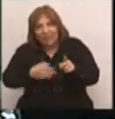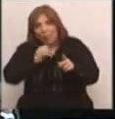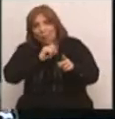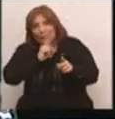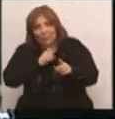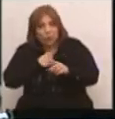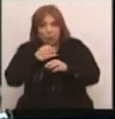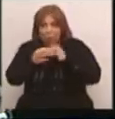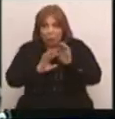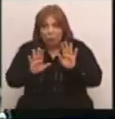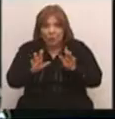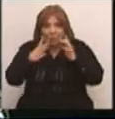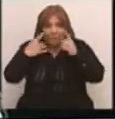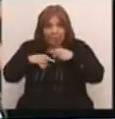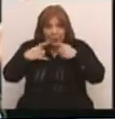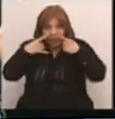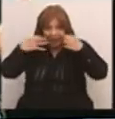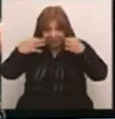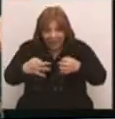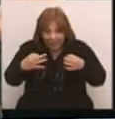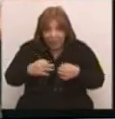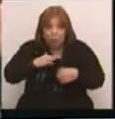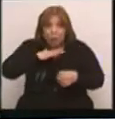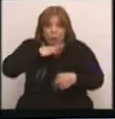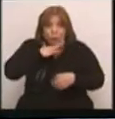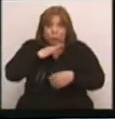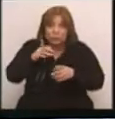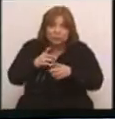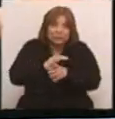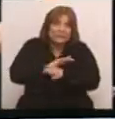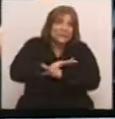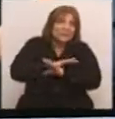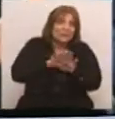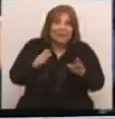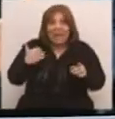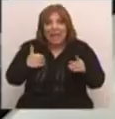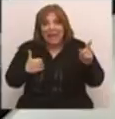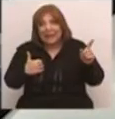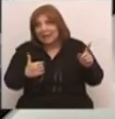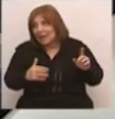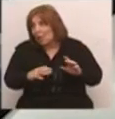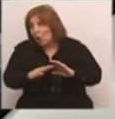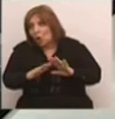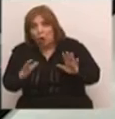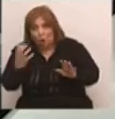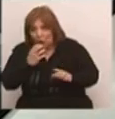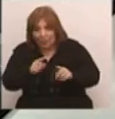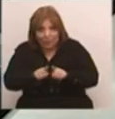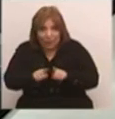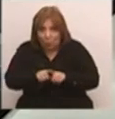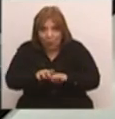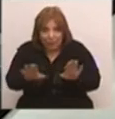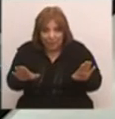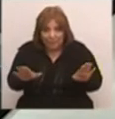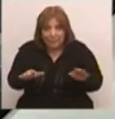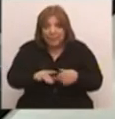pero la realidad es que en Brasil los hechos de corrupción son gigantes. Y en Argentina ni hablemos. Está claro, entonces, pero hechos de corrupción que salpican